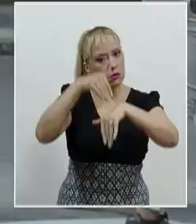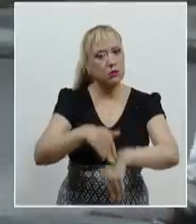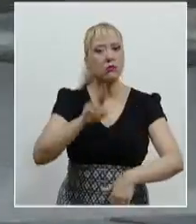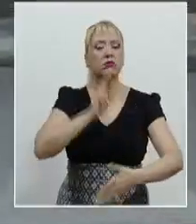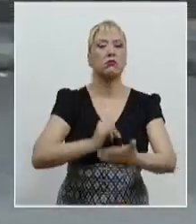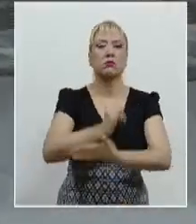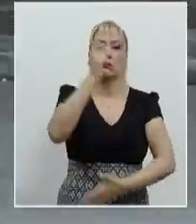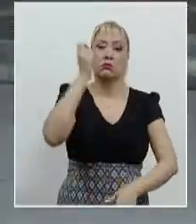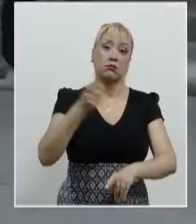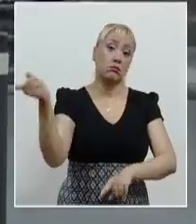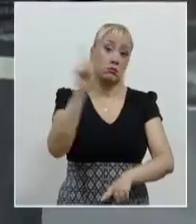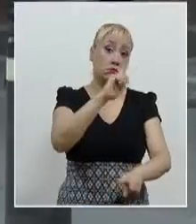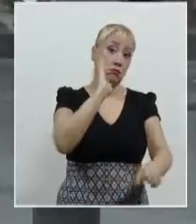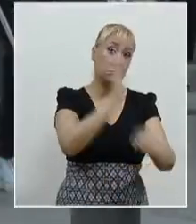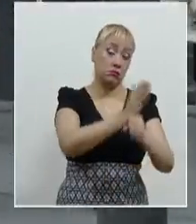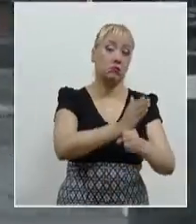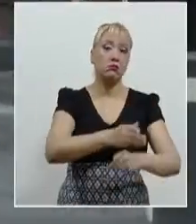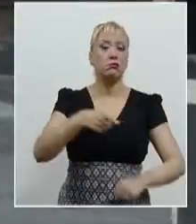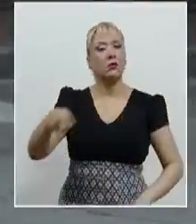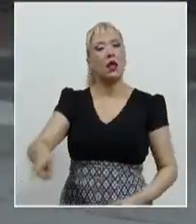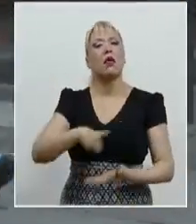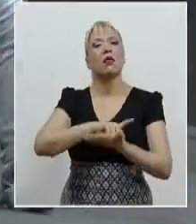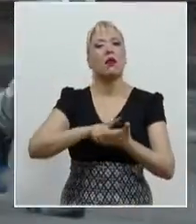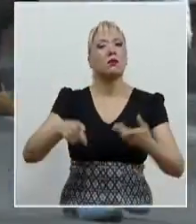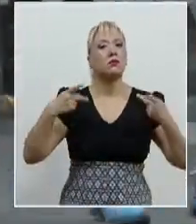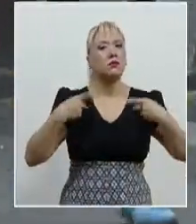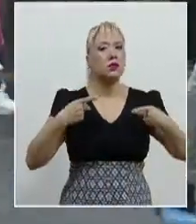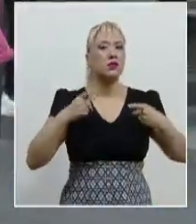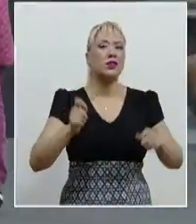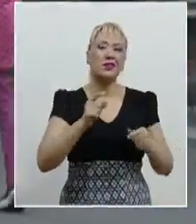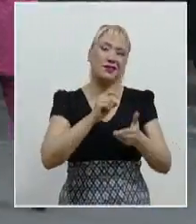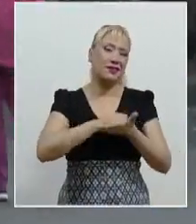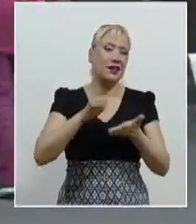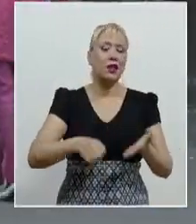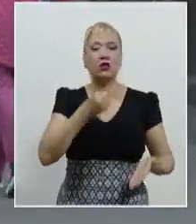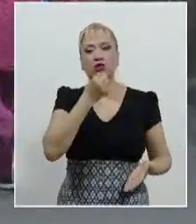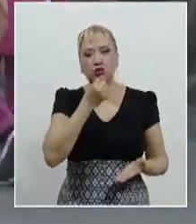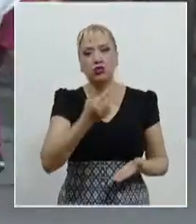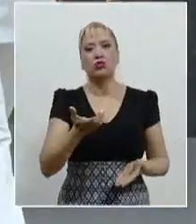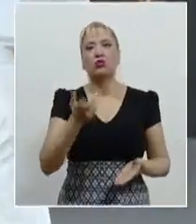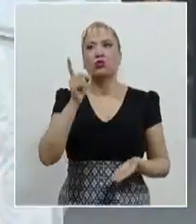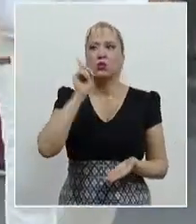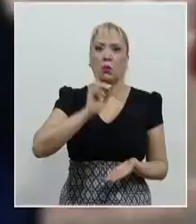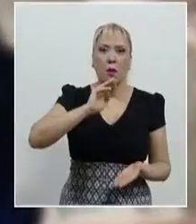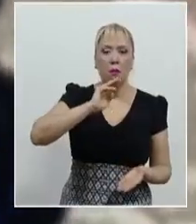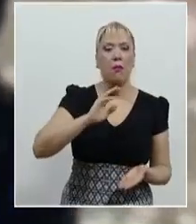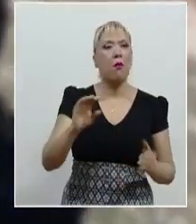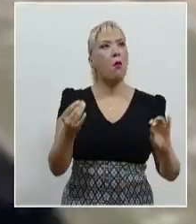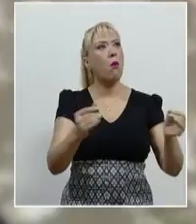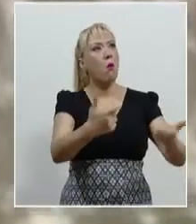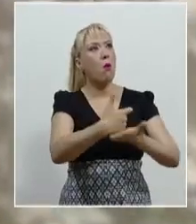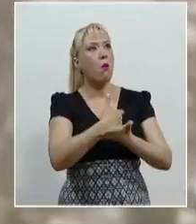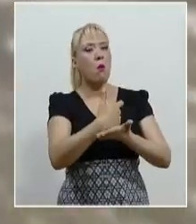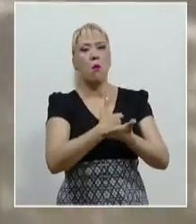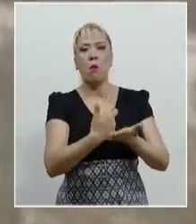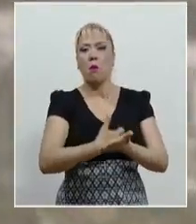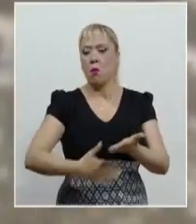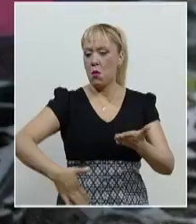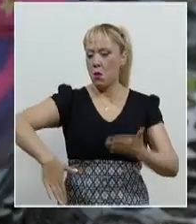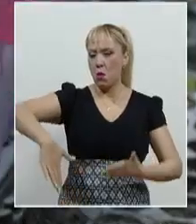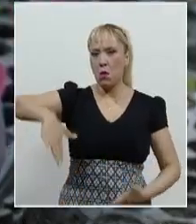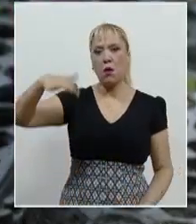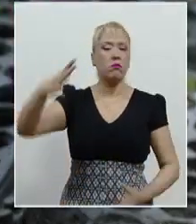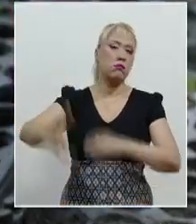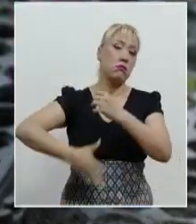condena, satisfaciendo el derecho de las víctimas a recibir esas cantidades y su derecho a la reparación del